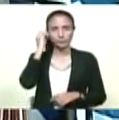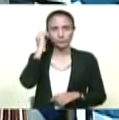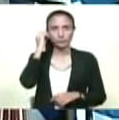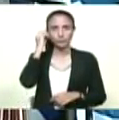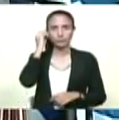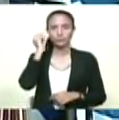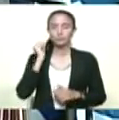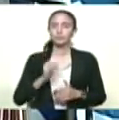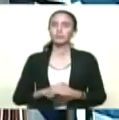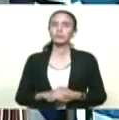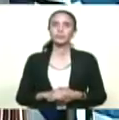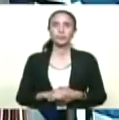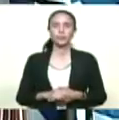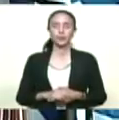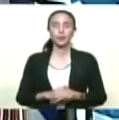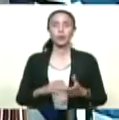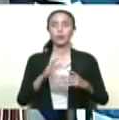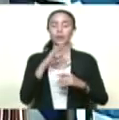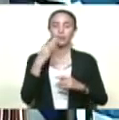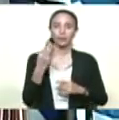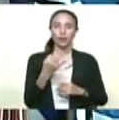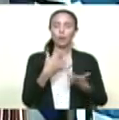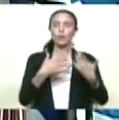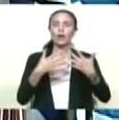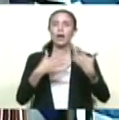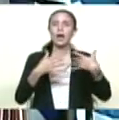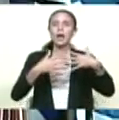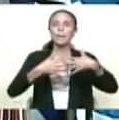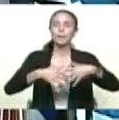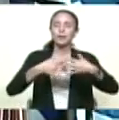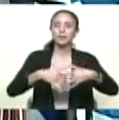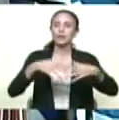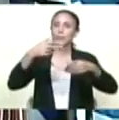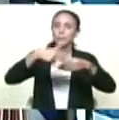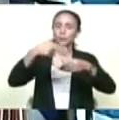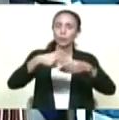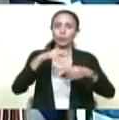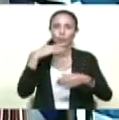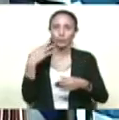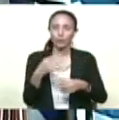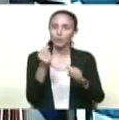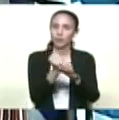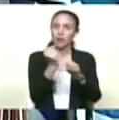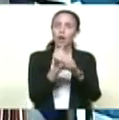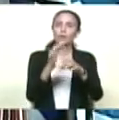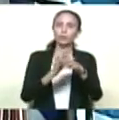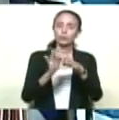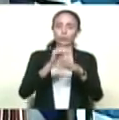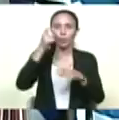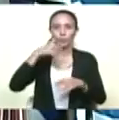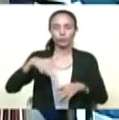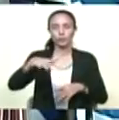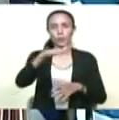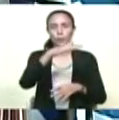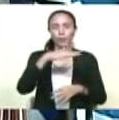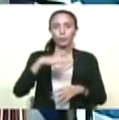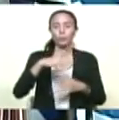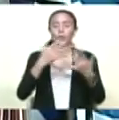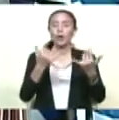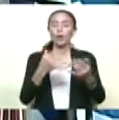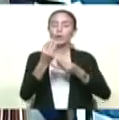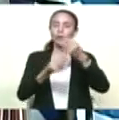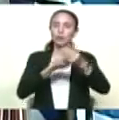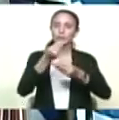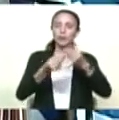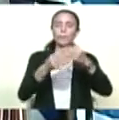verdadera industria petrolera al servicio de nuestro pueblo ahora esto que está haciendo ministerio público es referente en américa